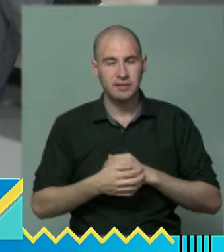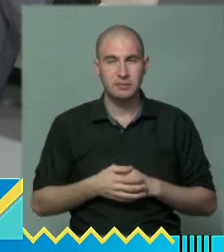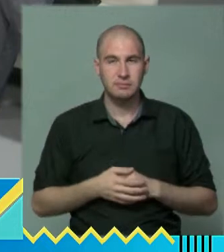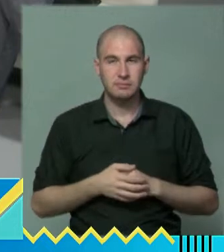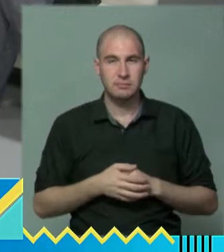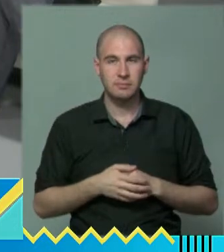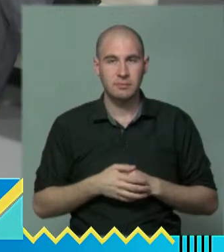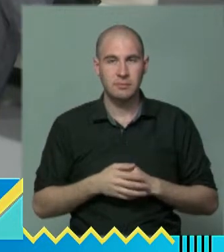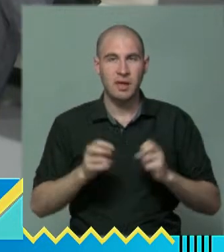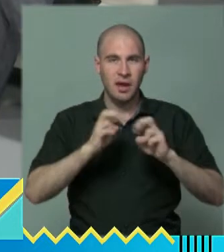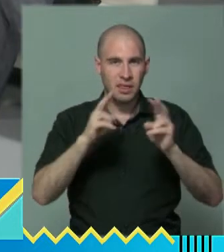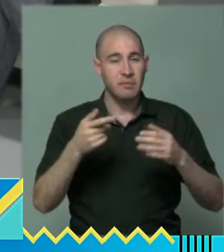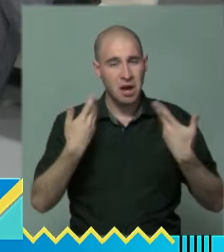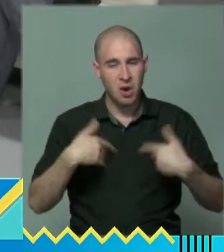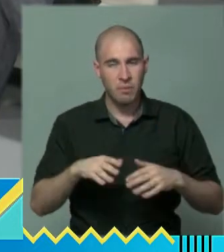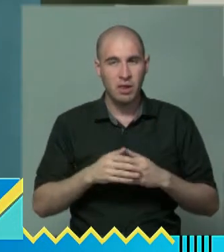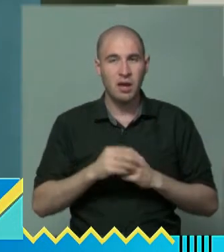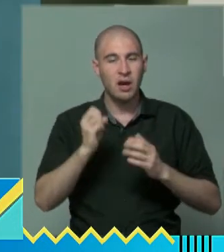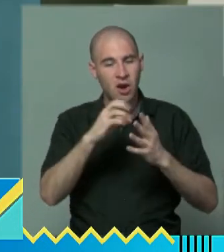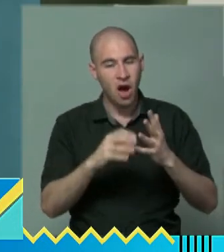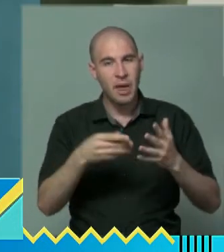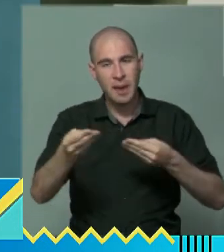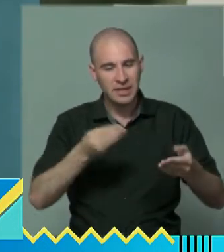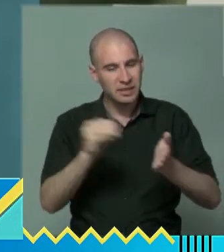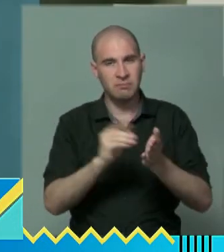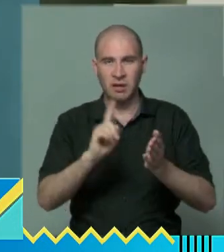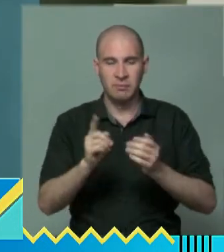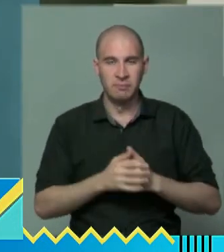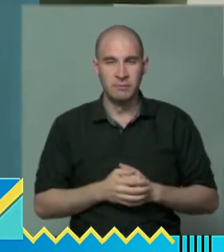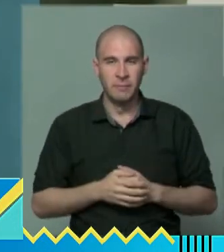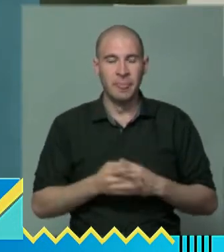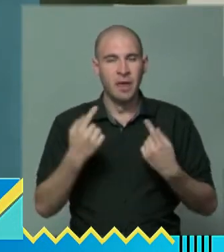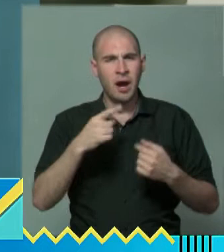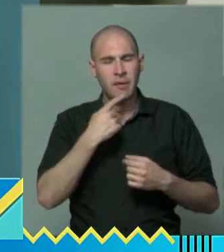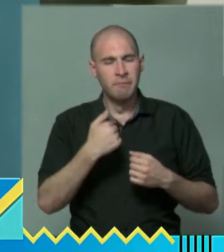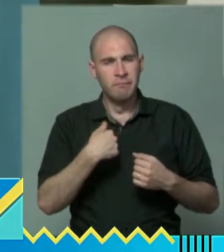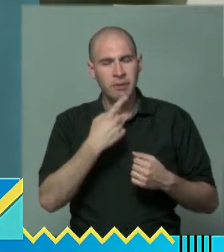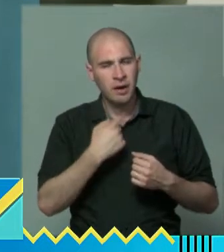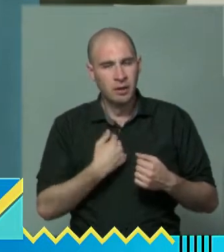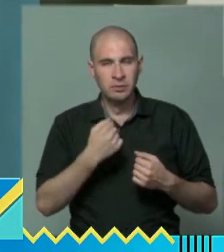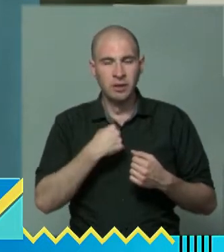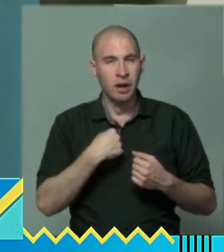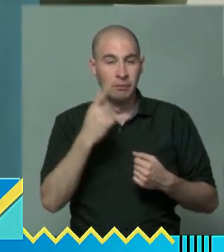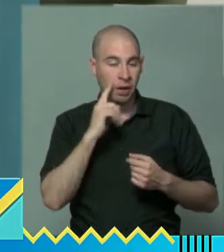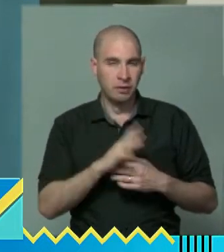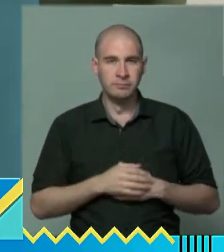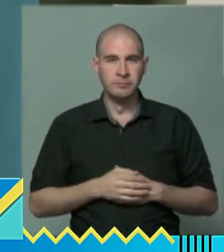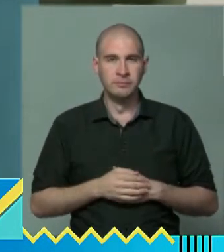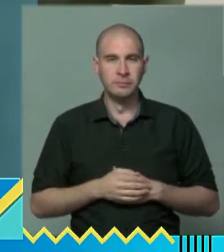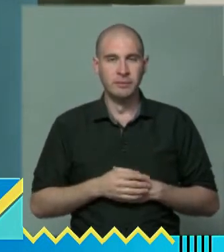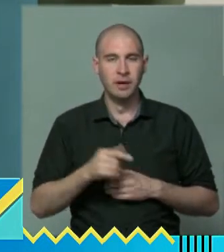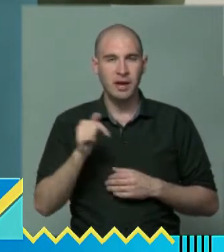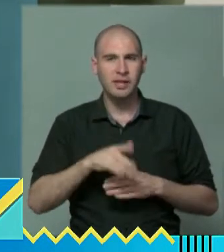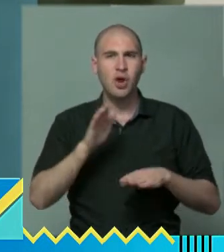a ir a un tema que es bastante común, sin poner nombres propios de empresa ni nada, y me pregunto yo desde el desconocimiento, ¿es